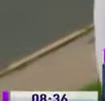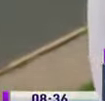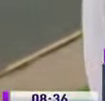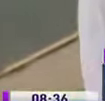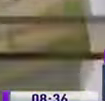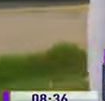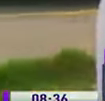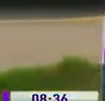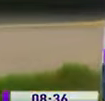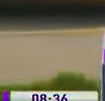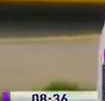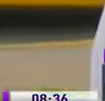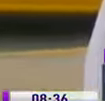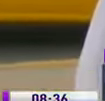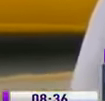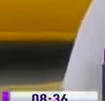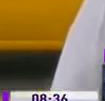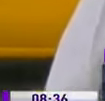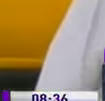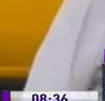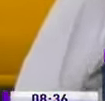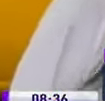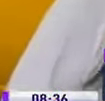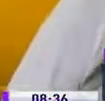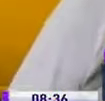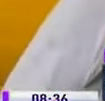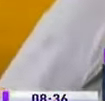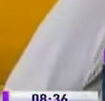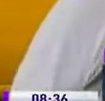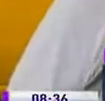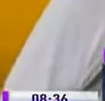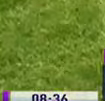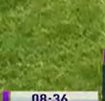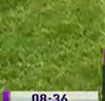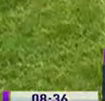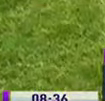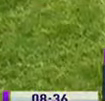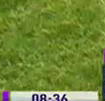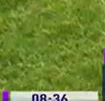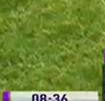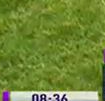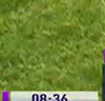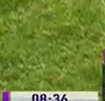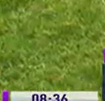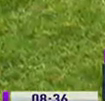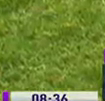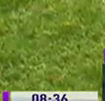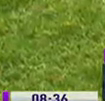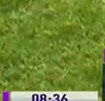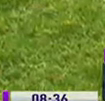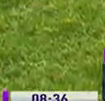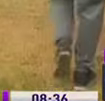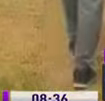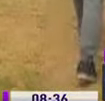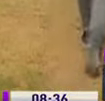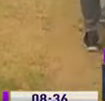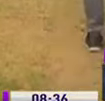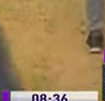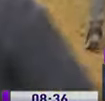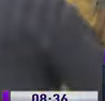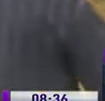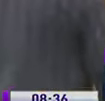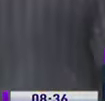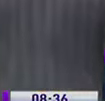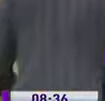También. Por lo general es muy cochina la parte de la pista. Y hay gente que no se da cuenta de eso